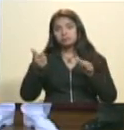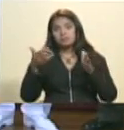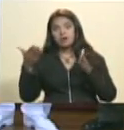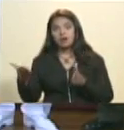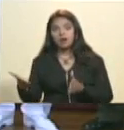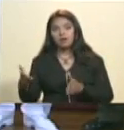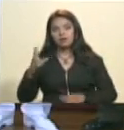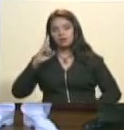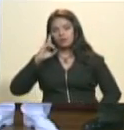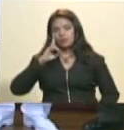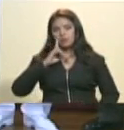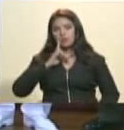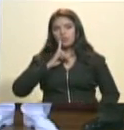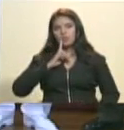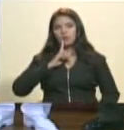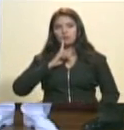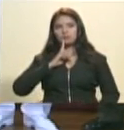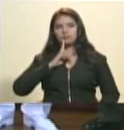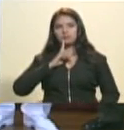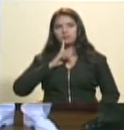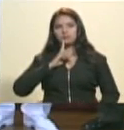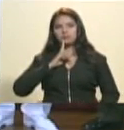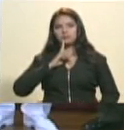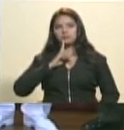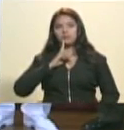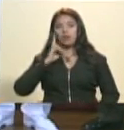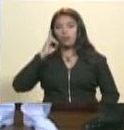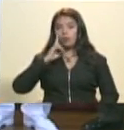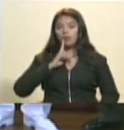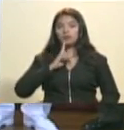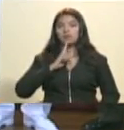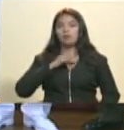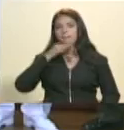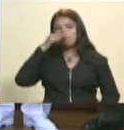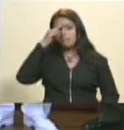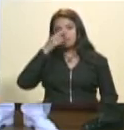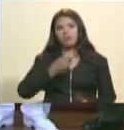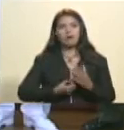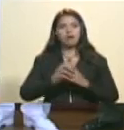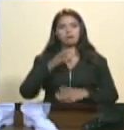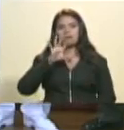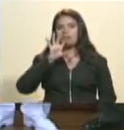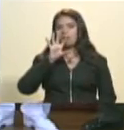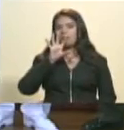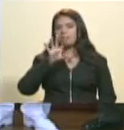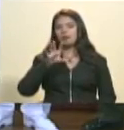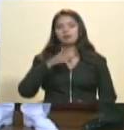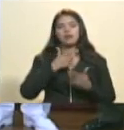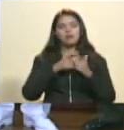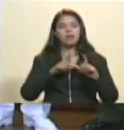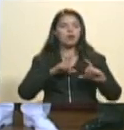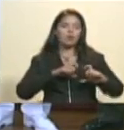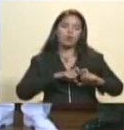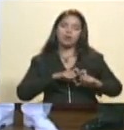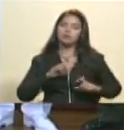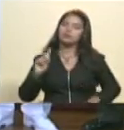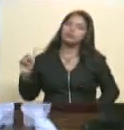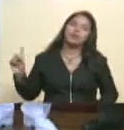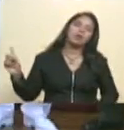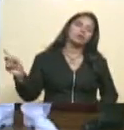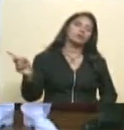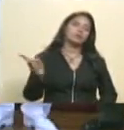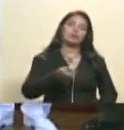el bolivarianismo. Simón Bolívar, padre de la patria, nuestro libertador, en el corazón de todos los soldados de